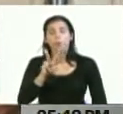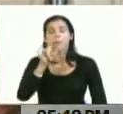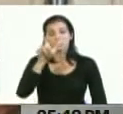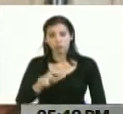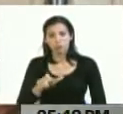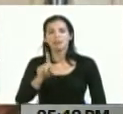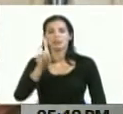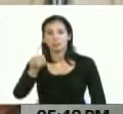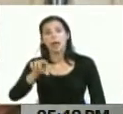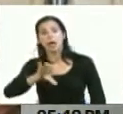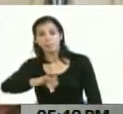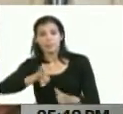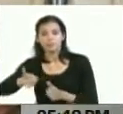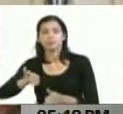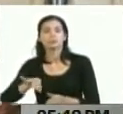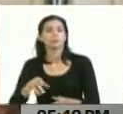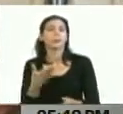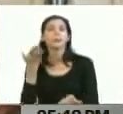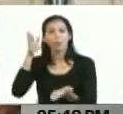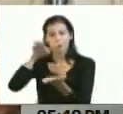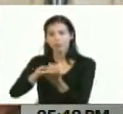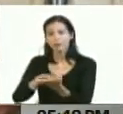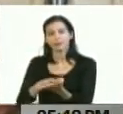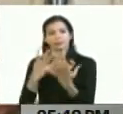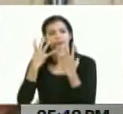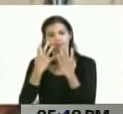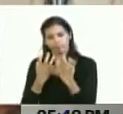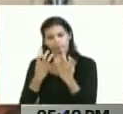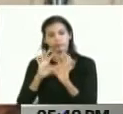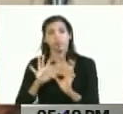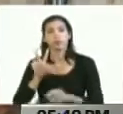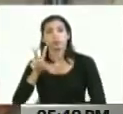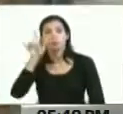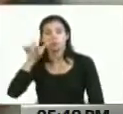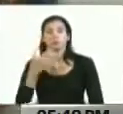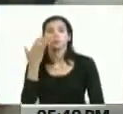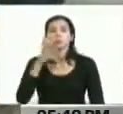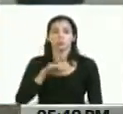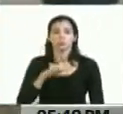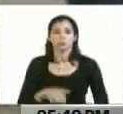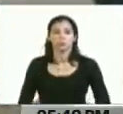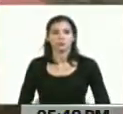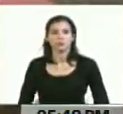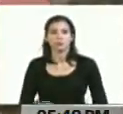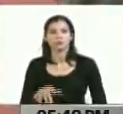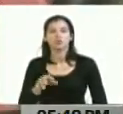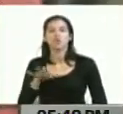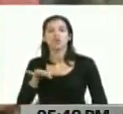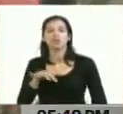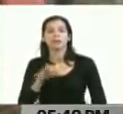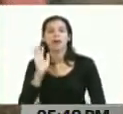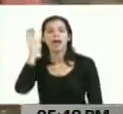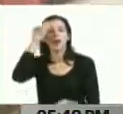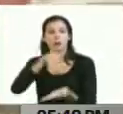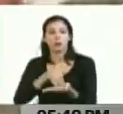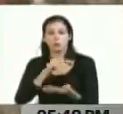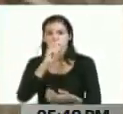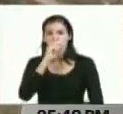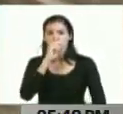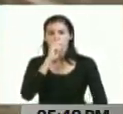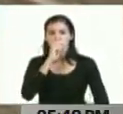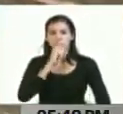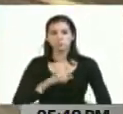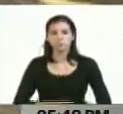esta vez lamentablemente fallecieron. Estas dos personas, y los dos casos fueron en Aragua, uno fue en